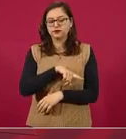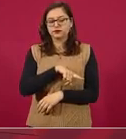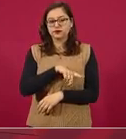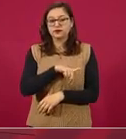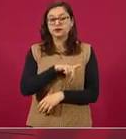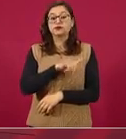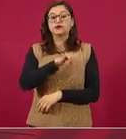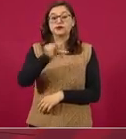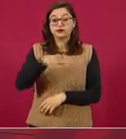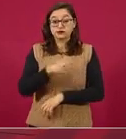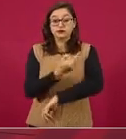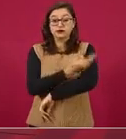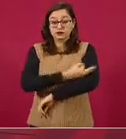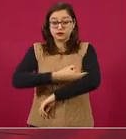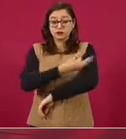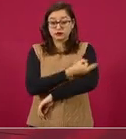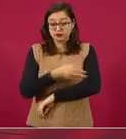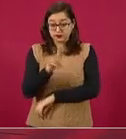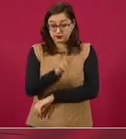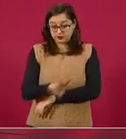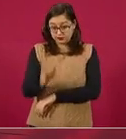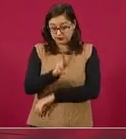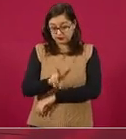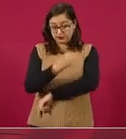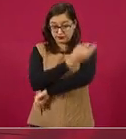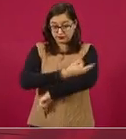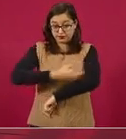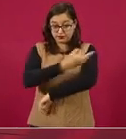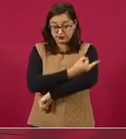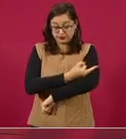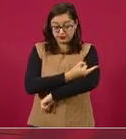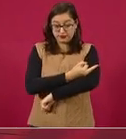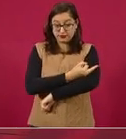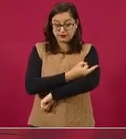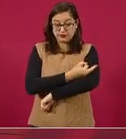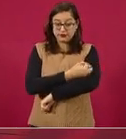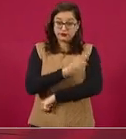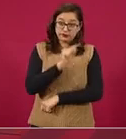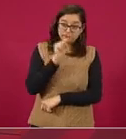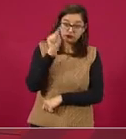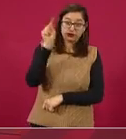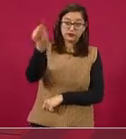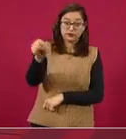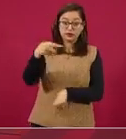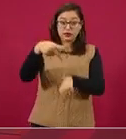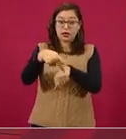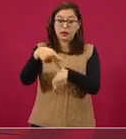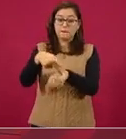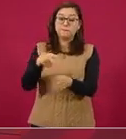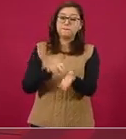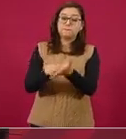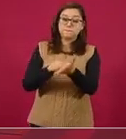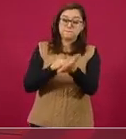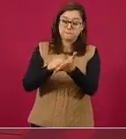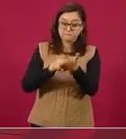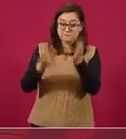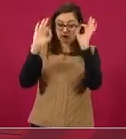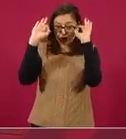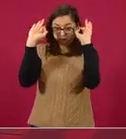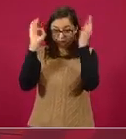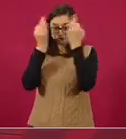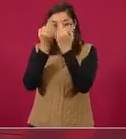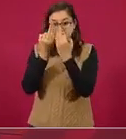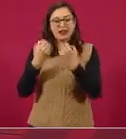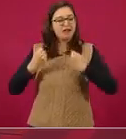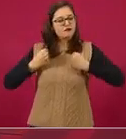y por la tarde vamos a la aduana de Piedras Negras, vamos, es toda